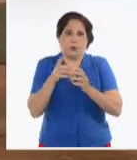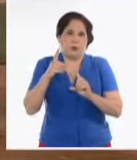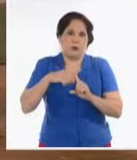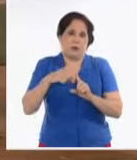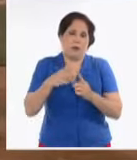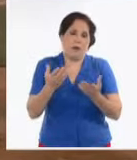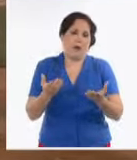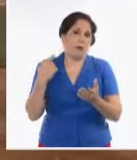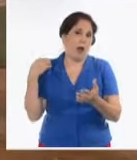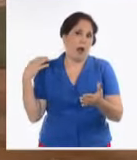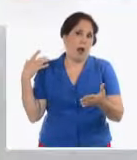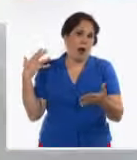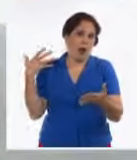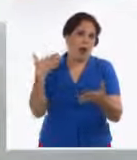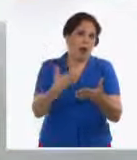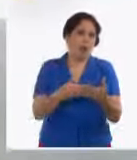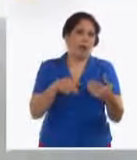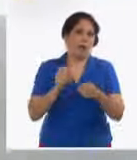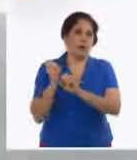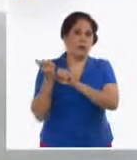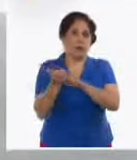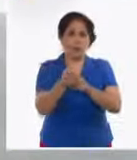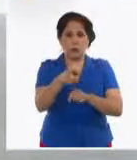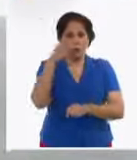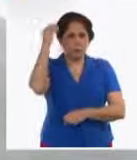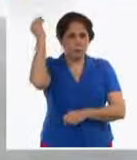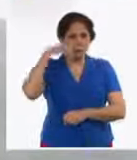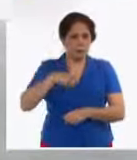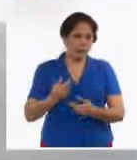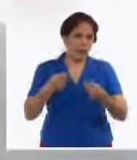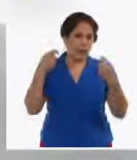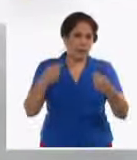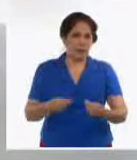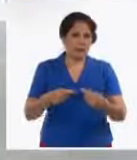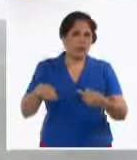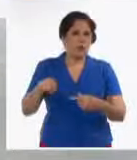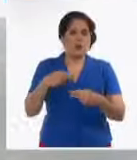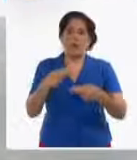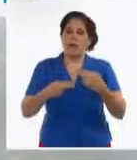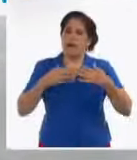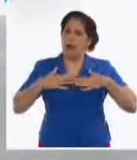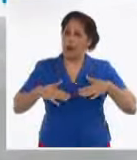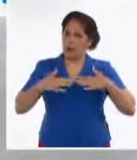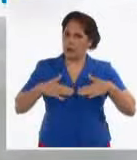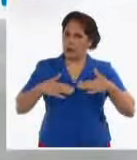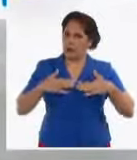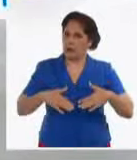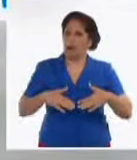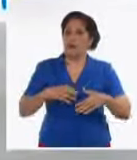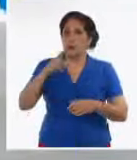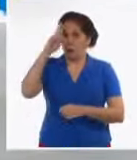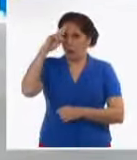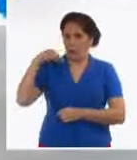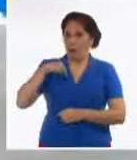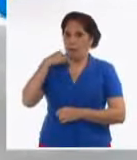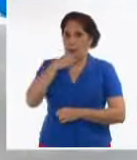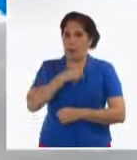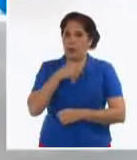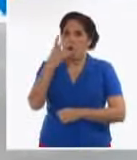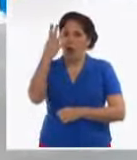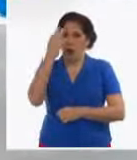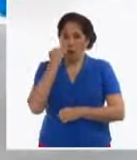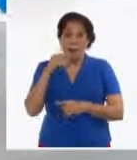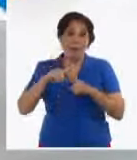hacer después de esta decisión? No, ahora descansar, tratar de desentrenarme. Ya hablé con el médico Blas, que tiene que hacer un